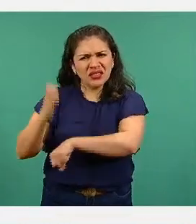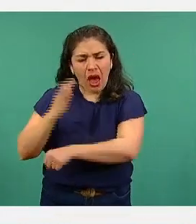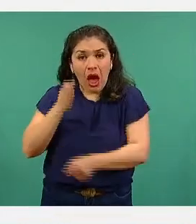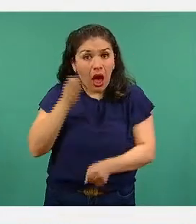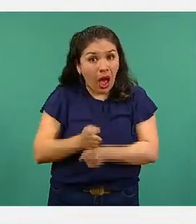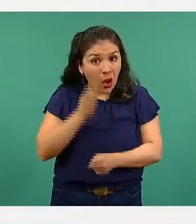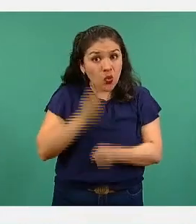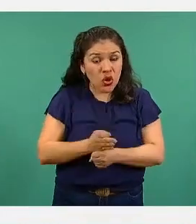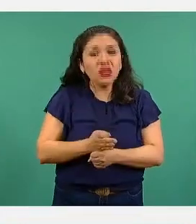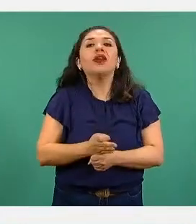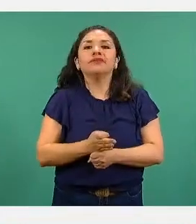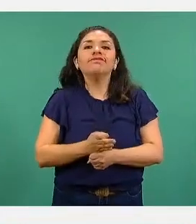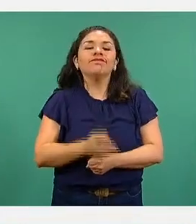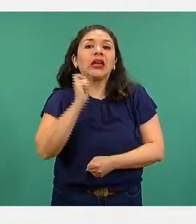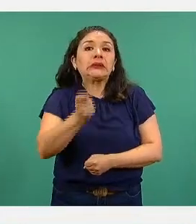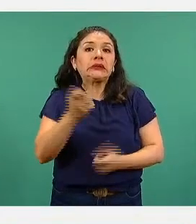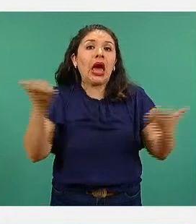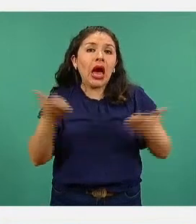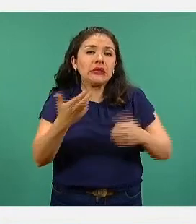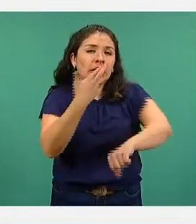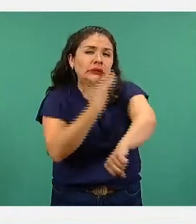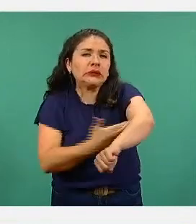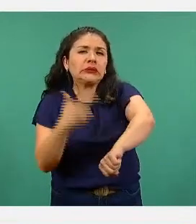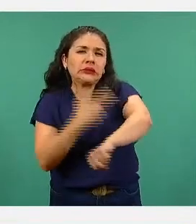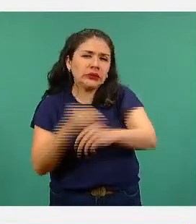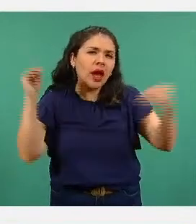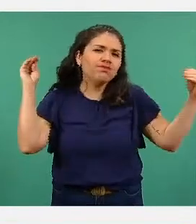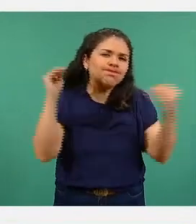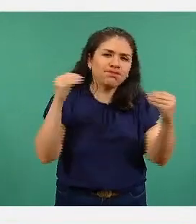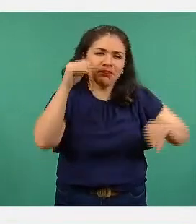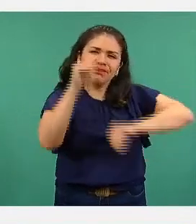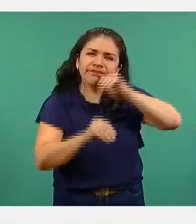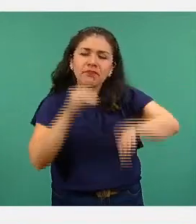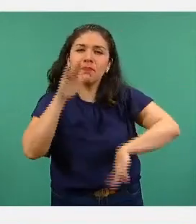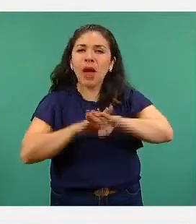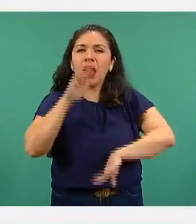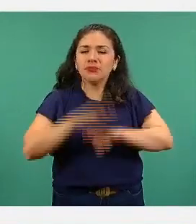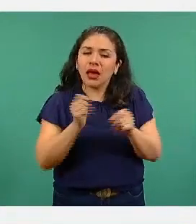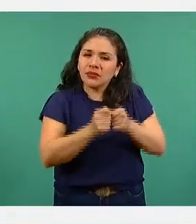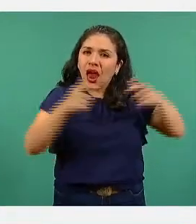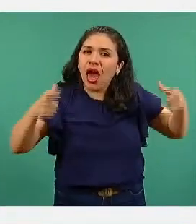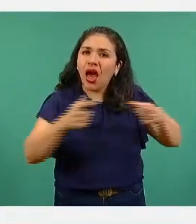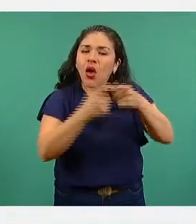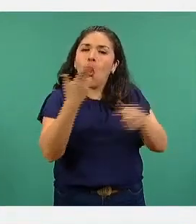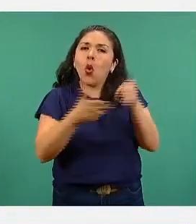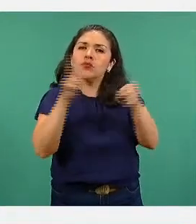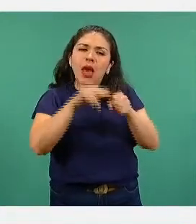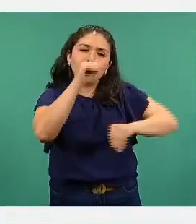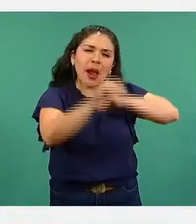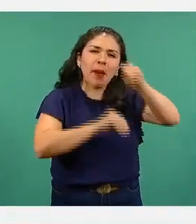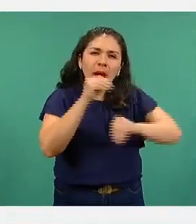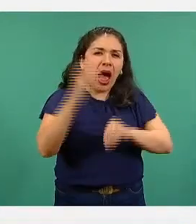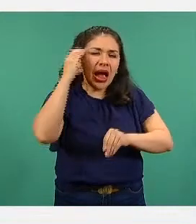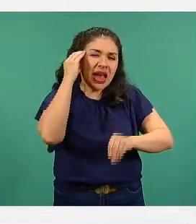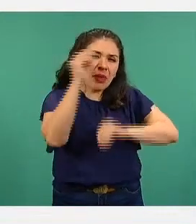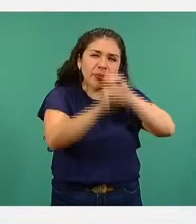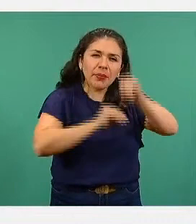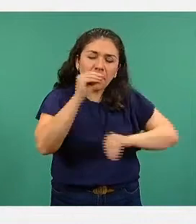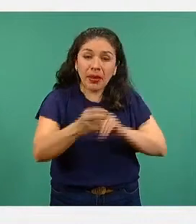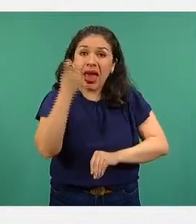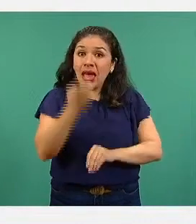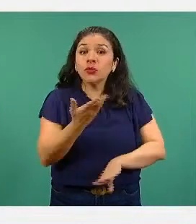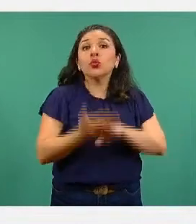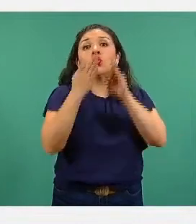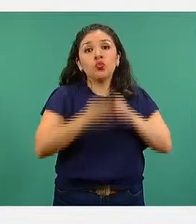este momento están trabajando ya en aspectos de reconversión y expansión hospitalaria. Esto es